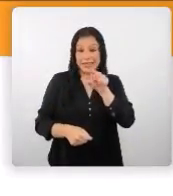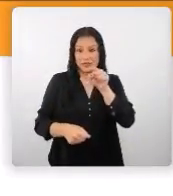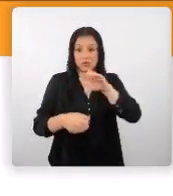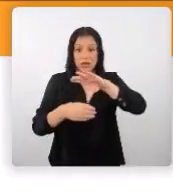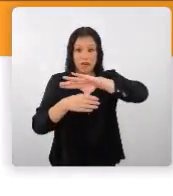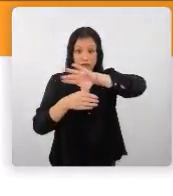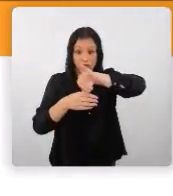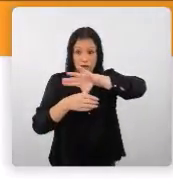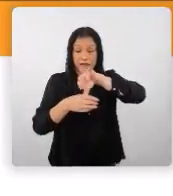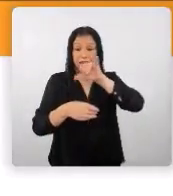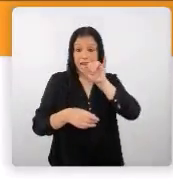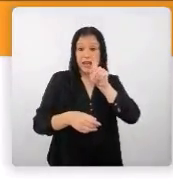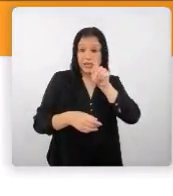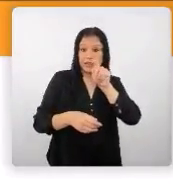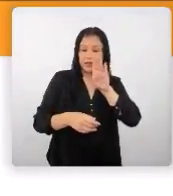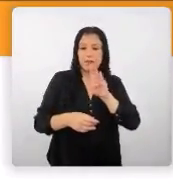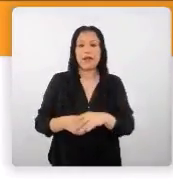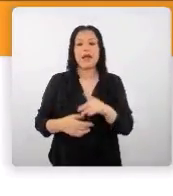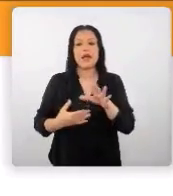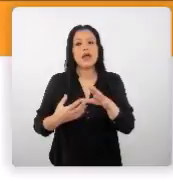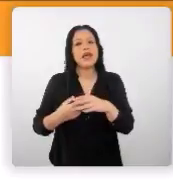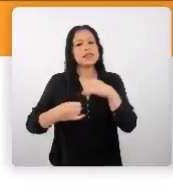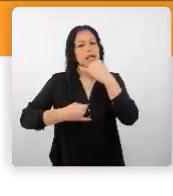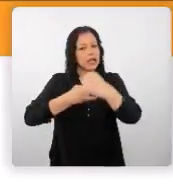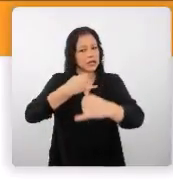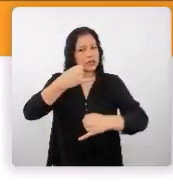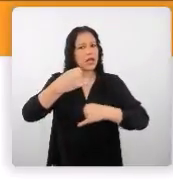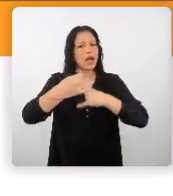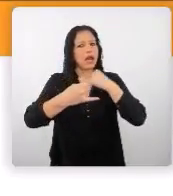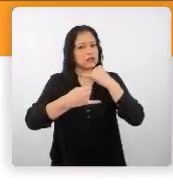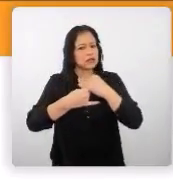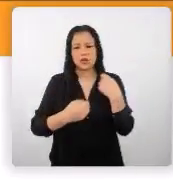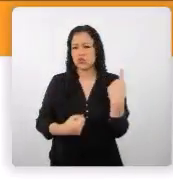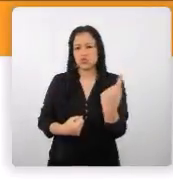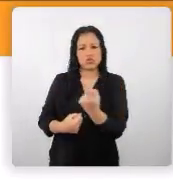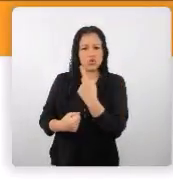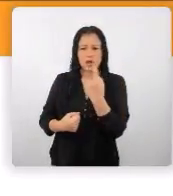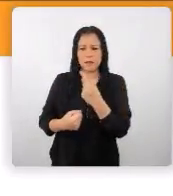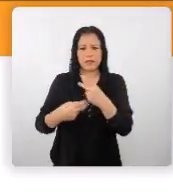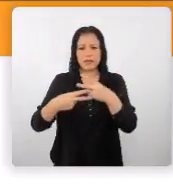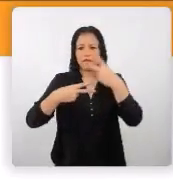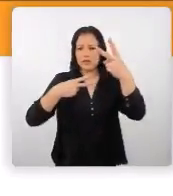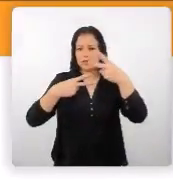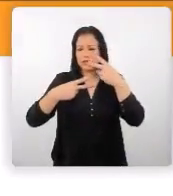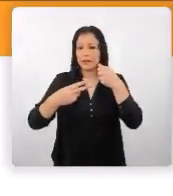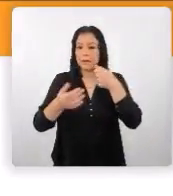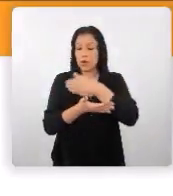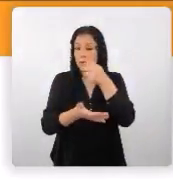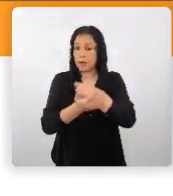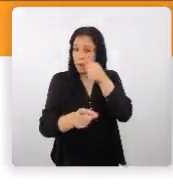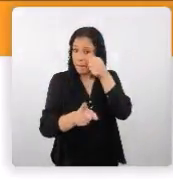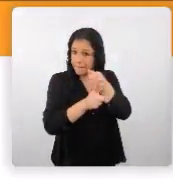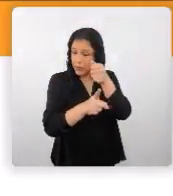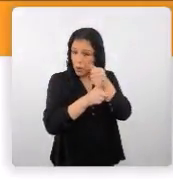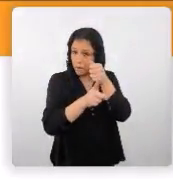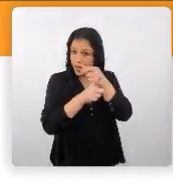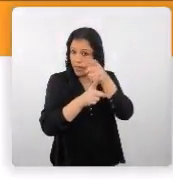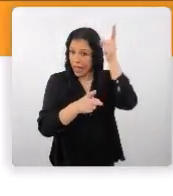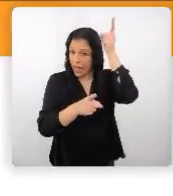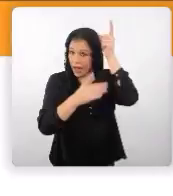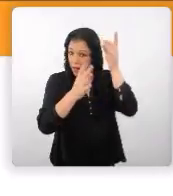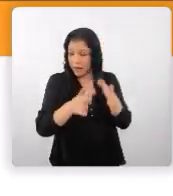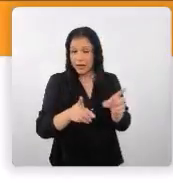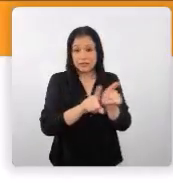de hecho, es una feria internacional, no solamente es visitada por compradores alemanes, sino también